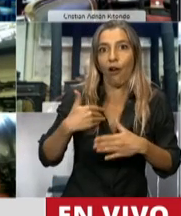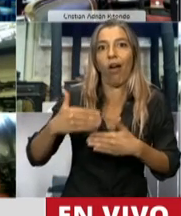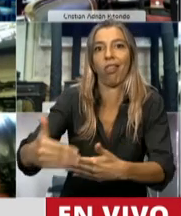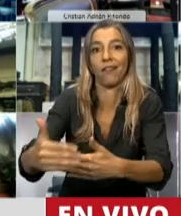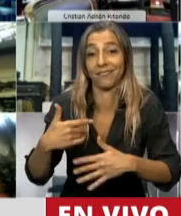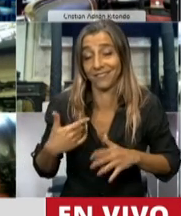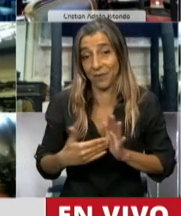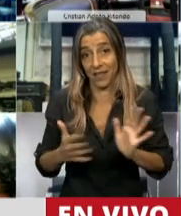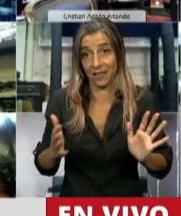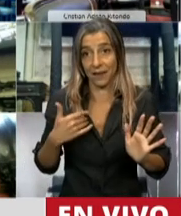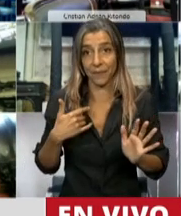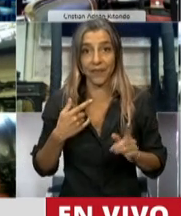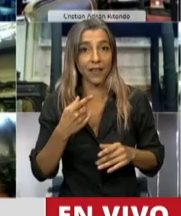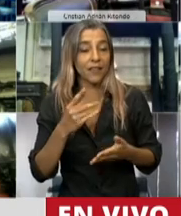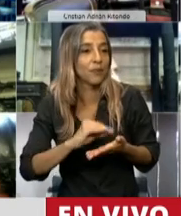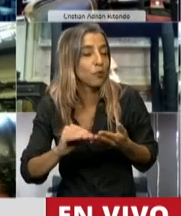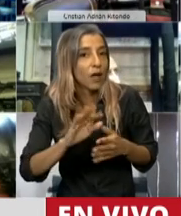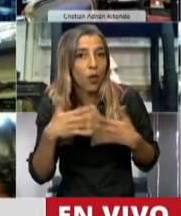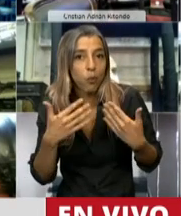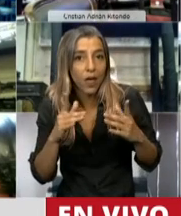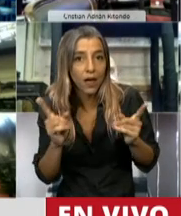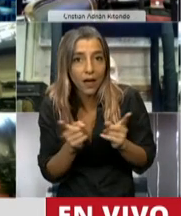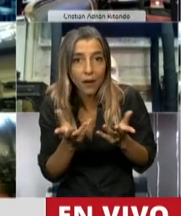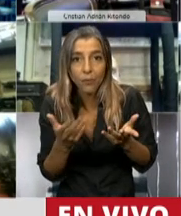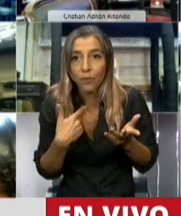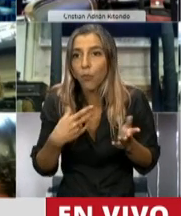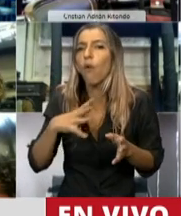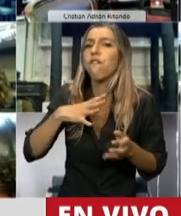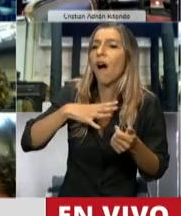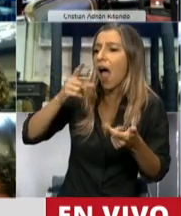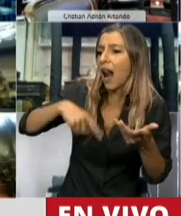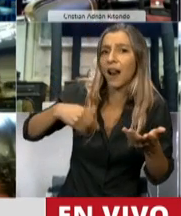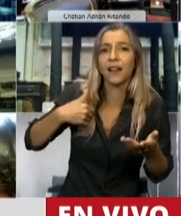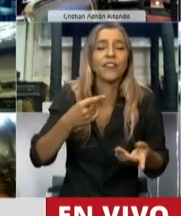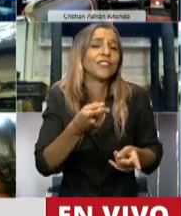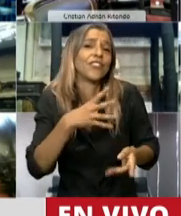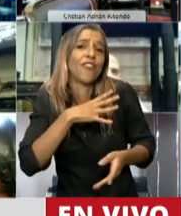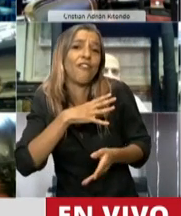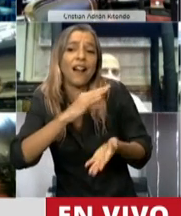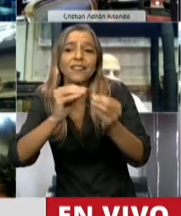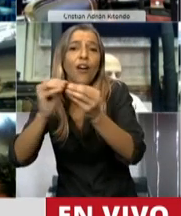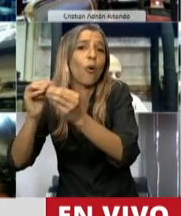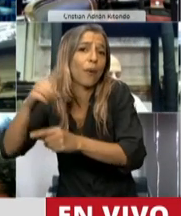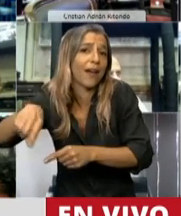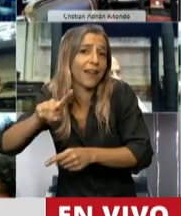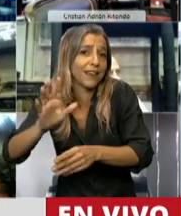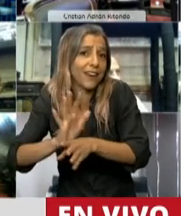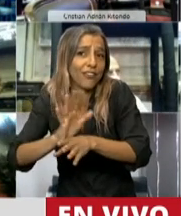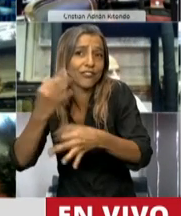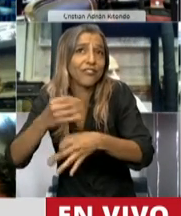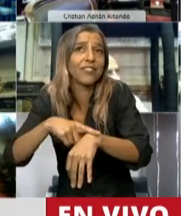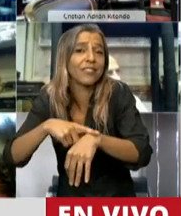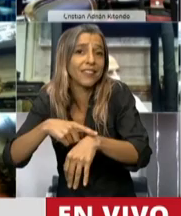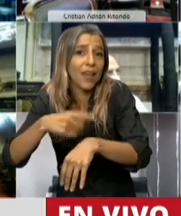favor si me faltan todavía el xxi pero lo que le falta es un montón de compañeros suyos y semanas sin poder hablar digamos